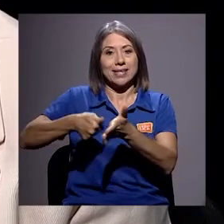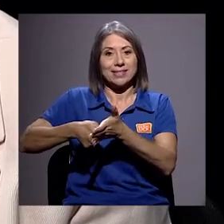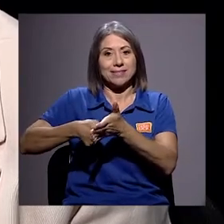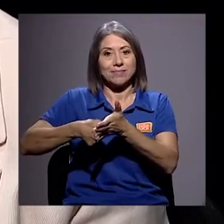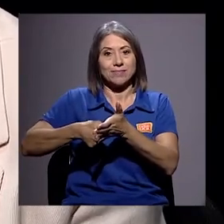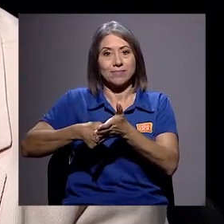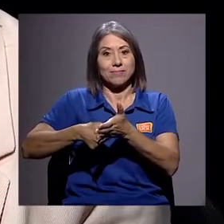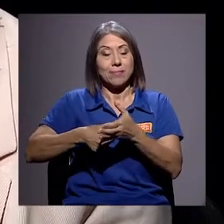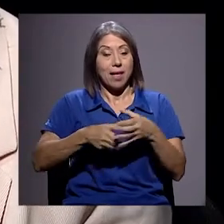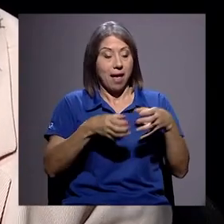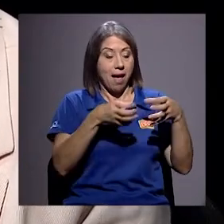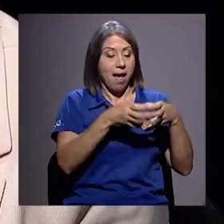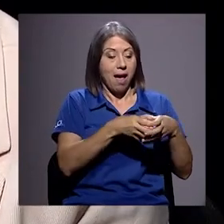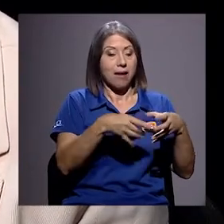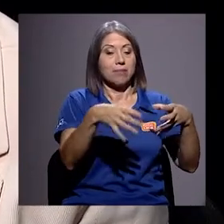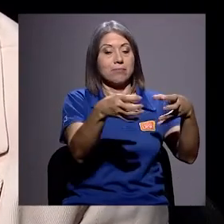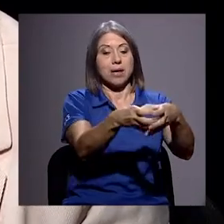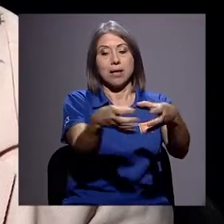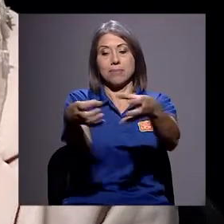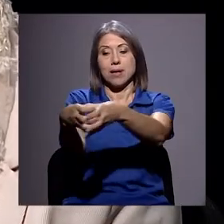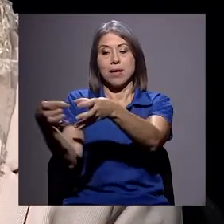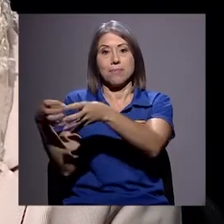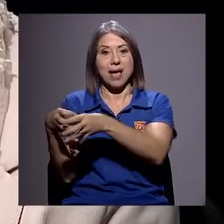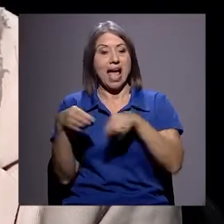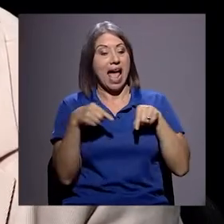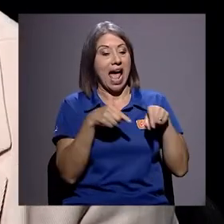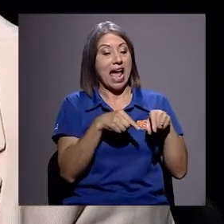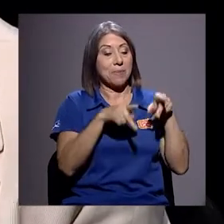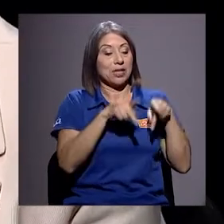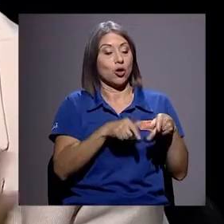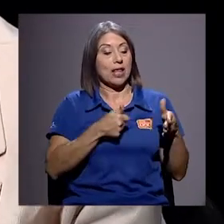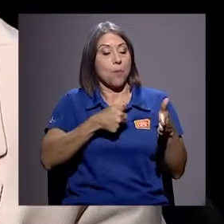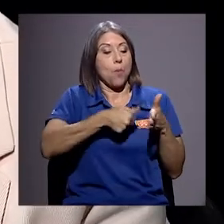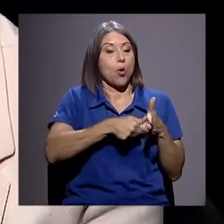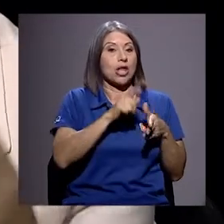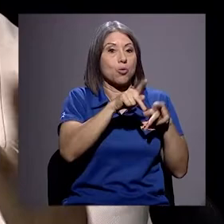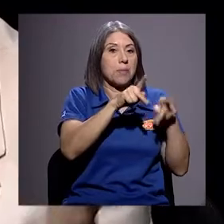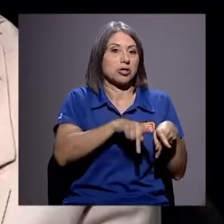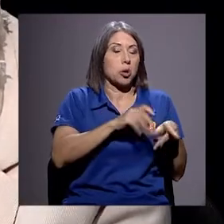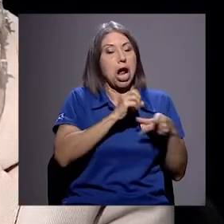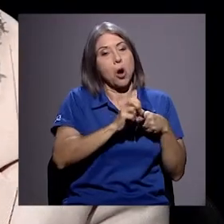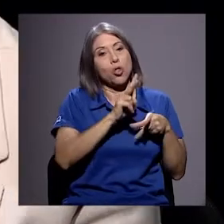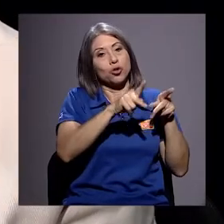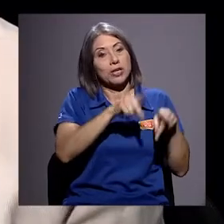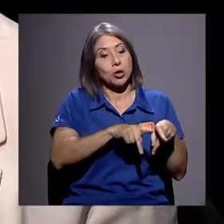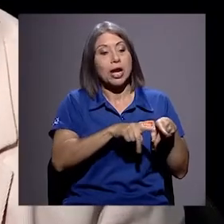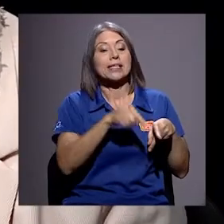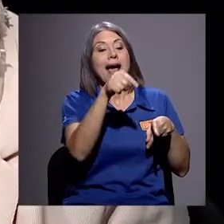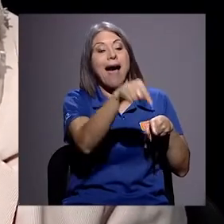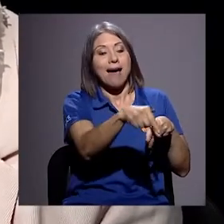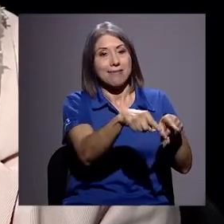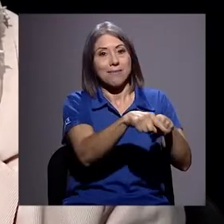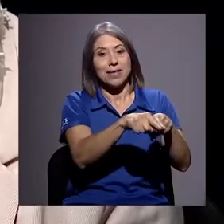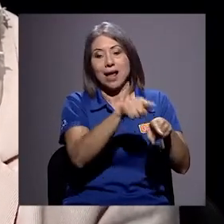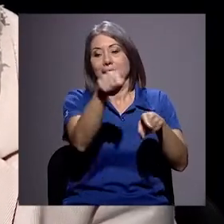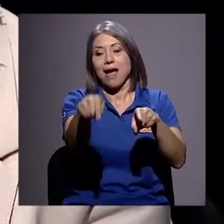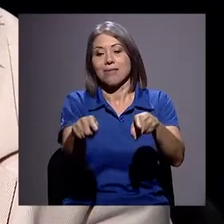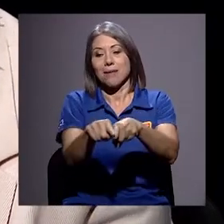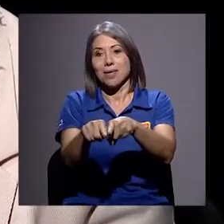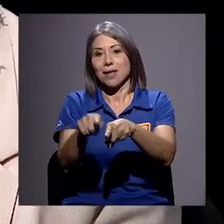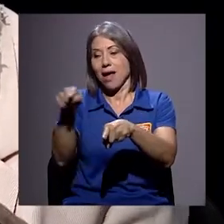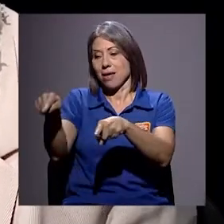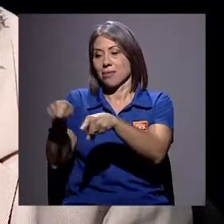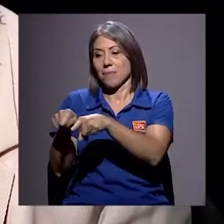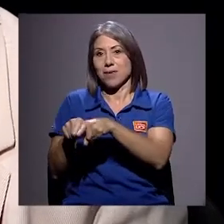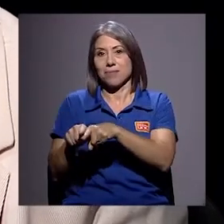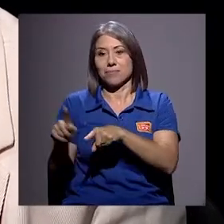ciudadanos de cada distrito votan por una persona o dos personas dependencias uninominal o binominal por una persona que lo represente